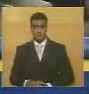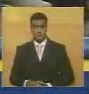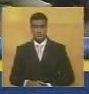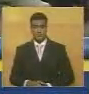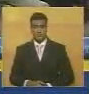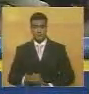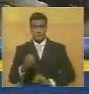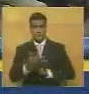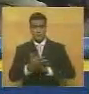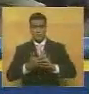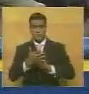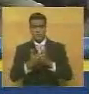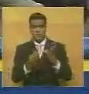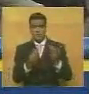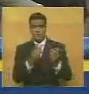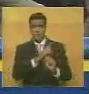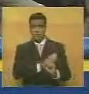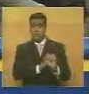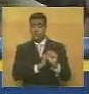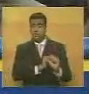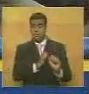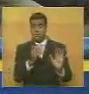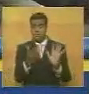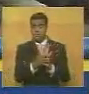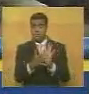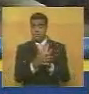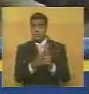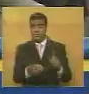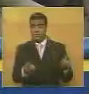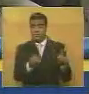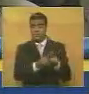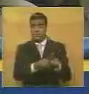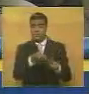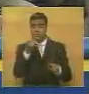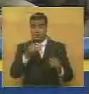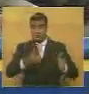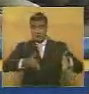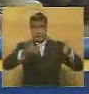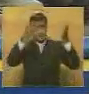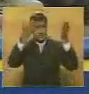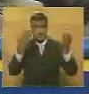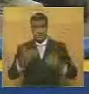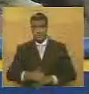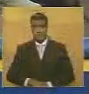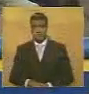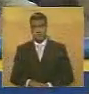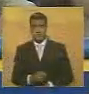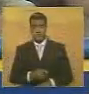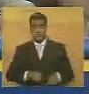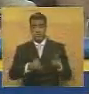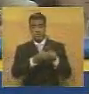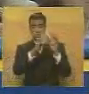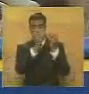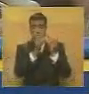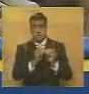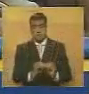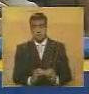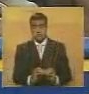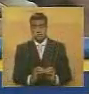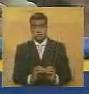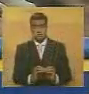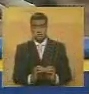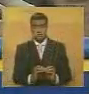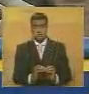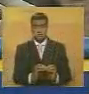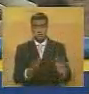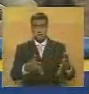Tienen problemas muy, muy severos con relación a la situación de estas edificaciones, a la situación del mantenimiento de la